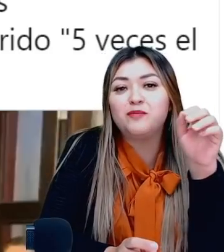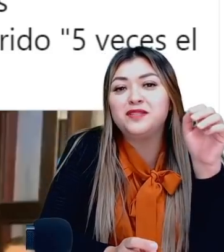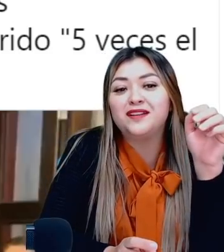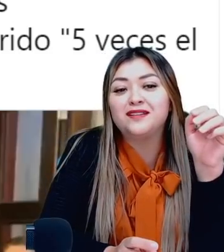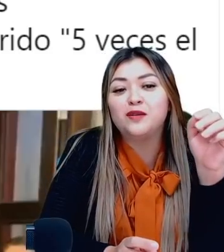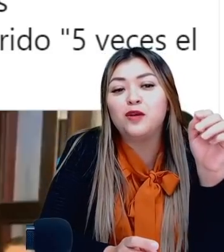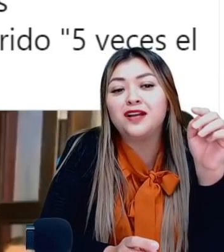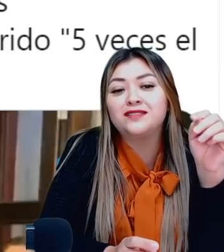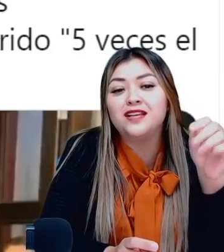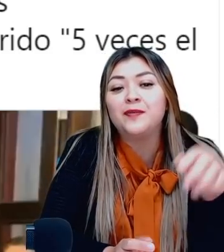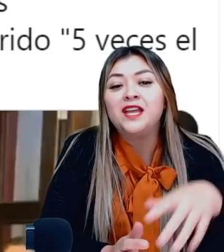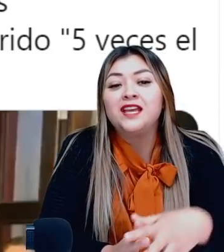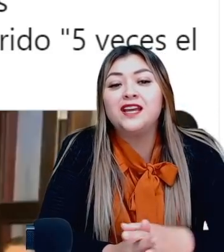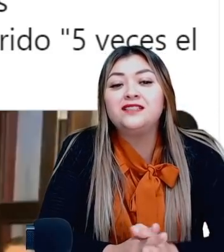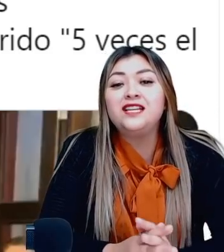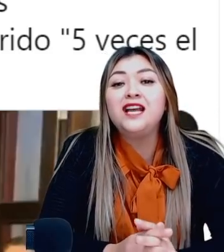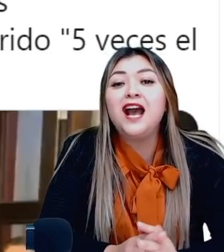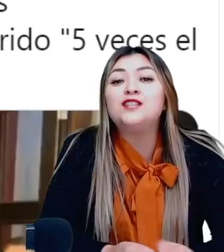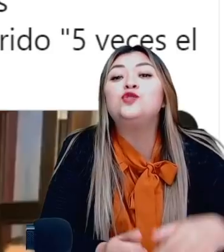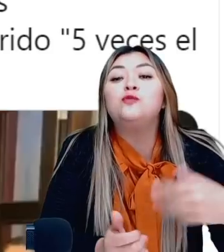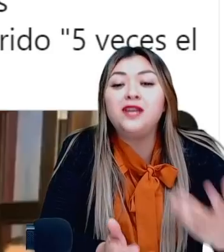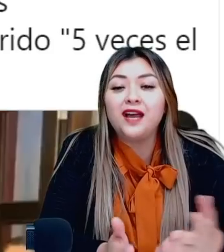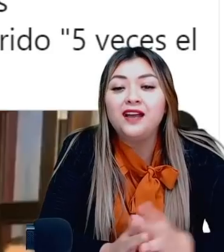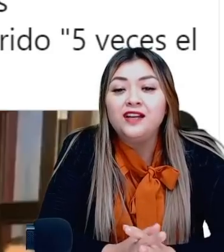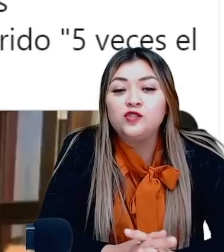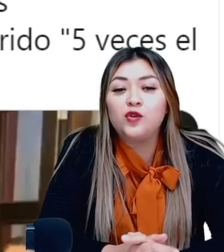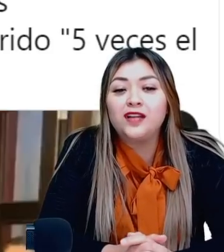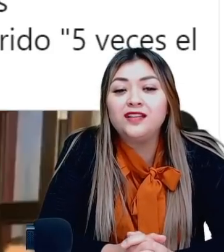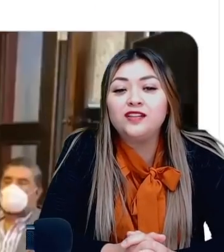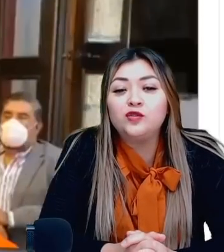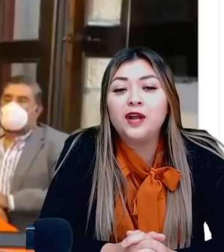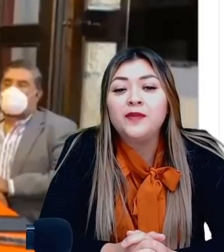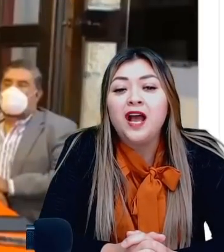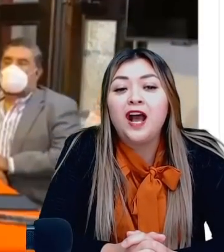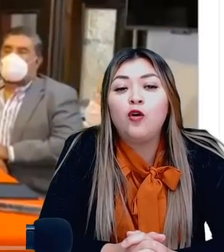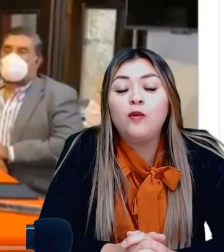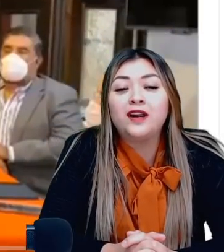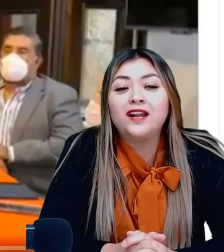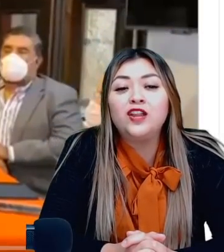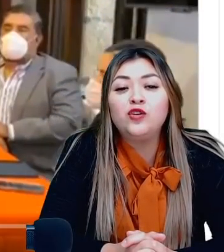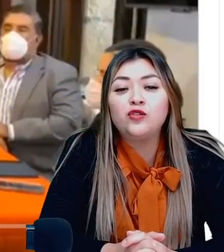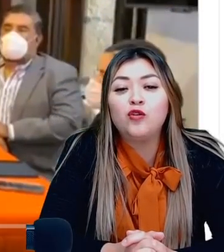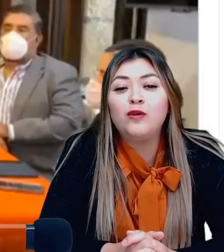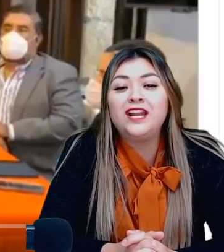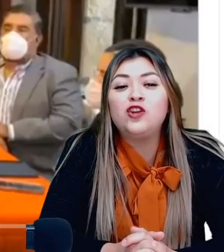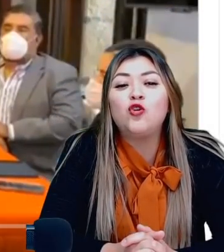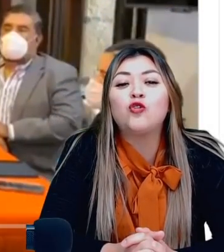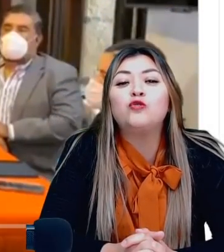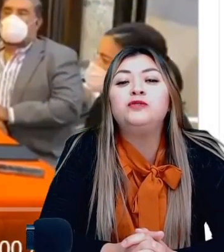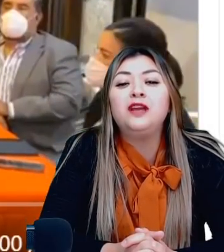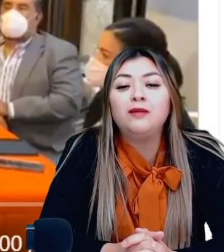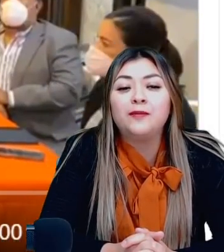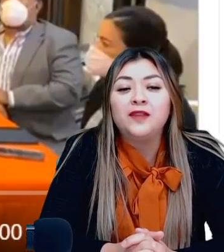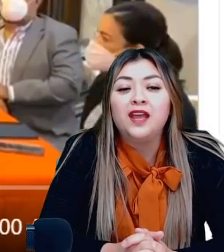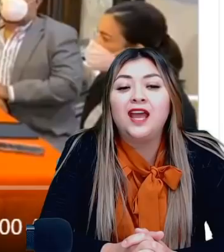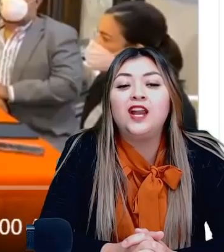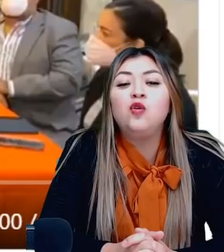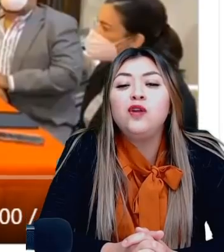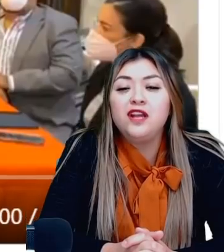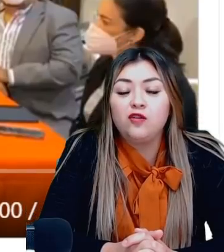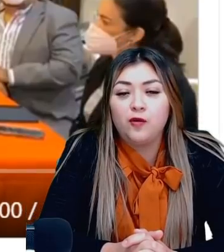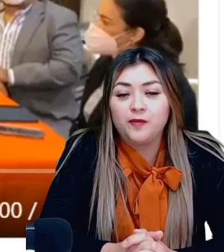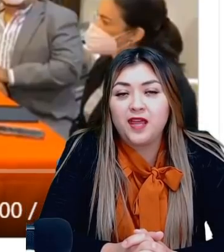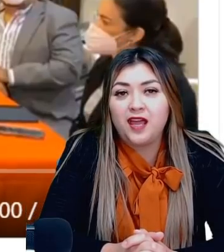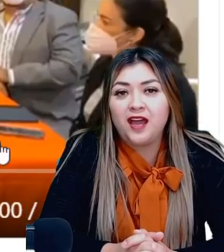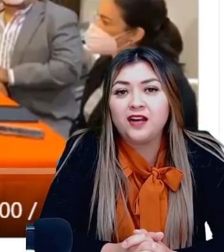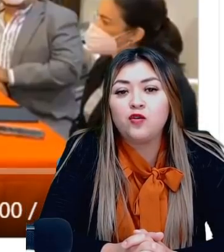que le pisen a Samuel García, y así asumía su candidatura a gobernador como el incorruptible, el